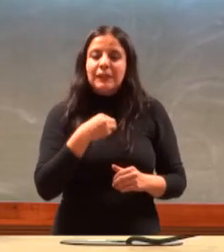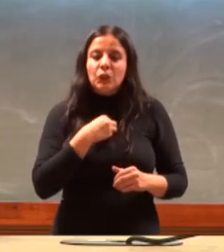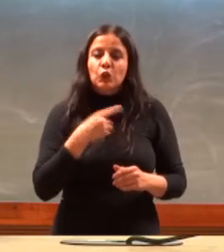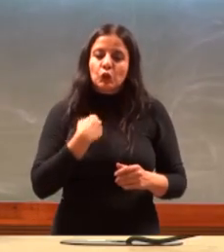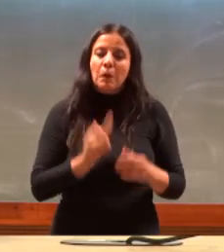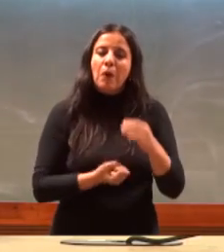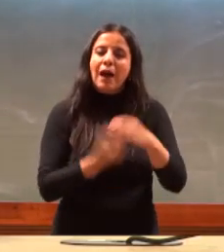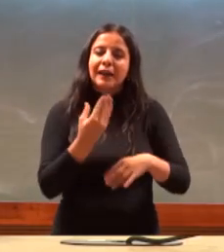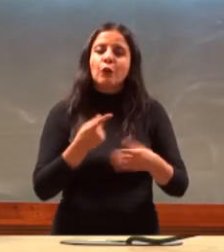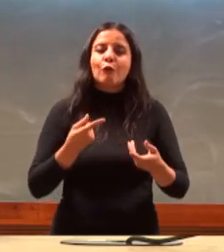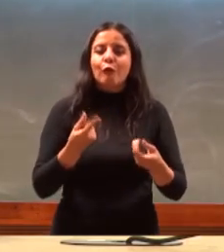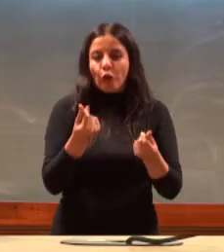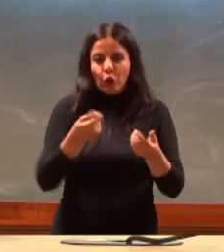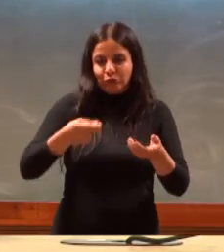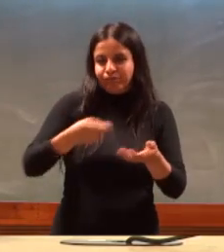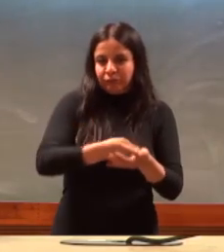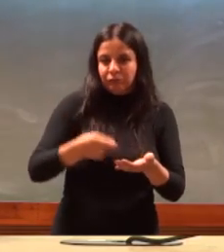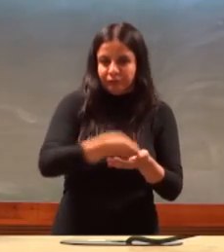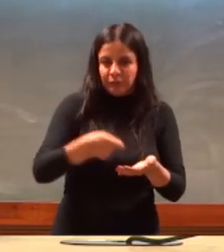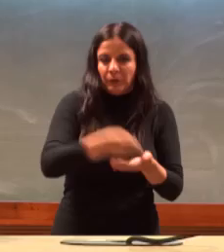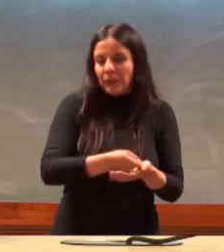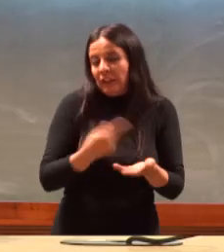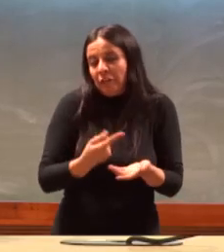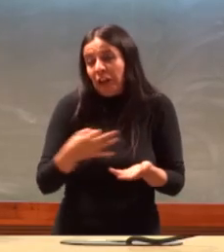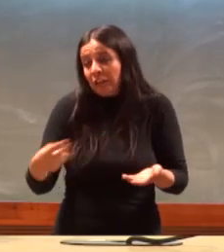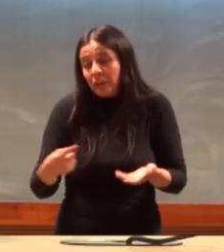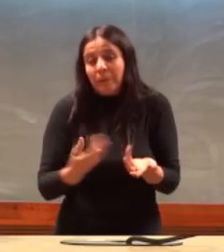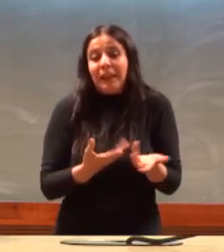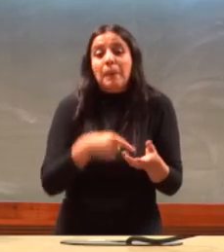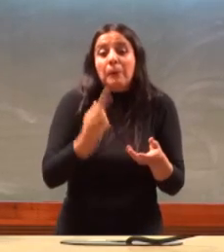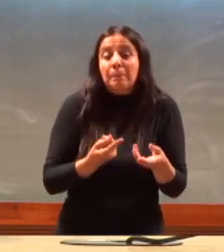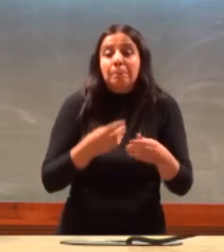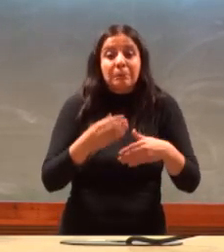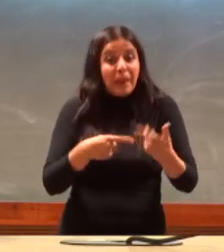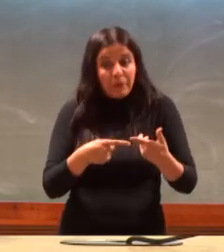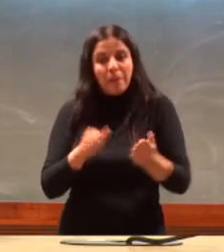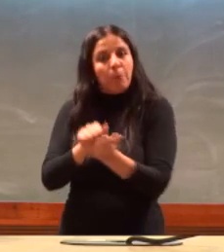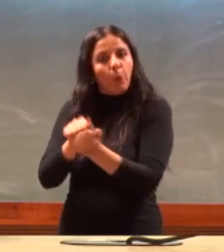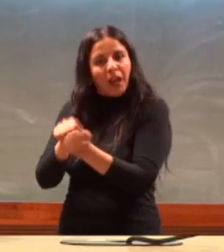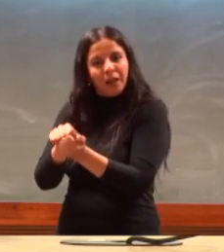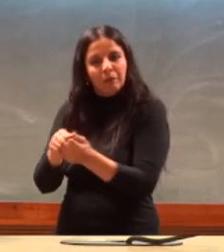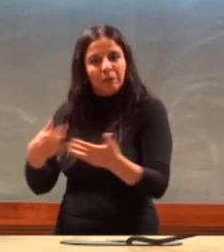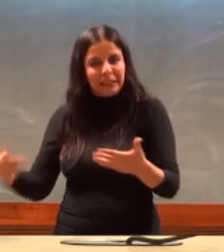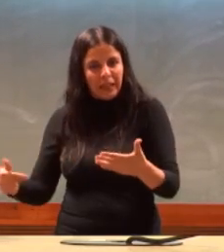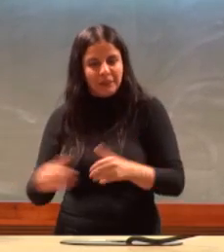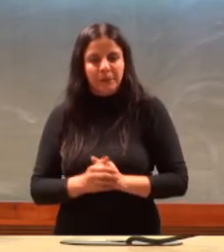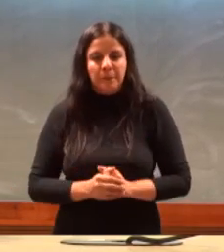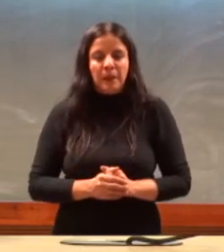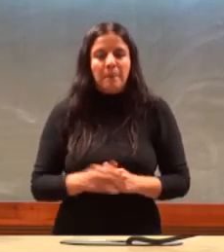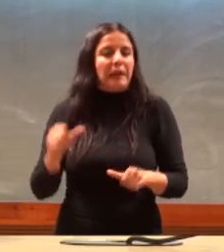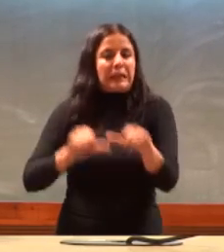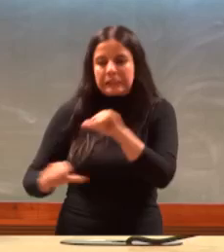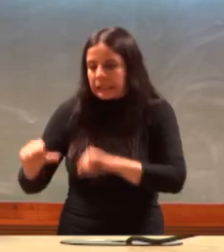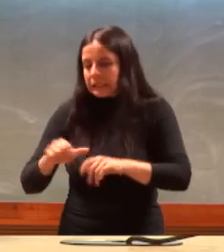crear un fondo para que se produzcan materiales de distintos soportes ya sea de divulgación transferencia comunicación pública de ciencia lo que de lo que